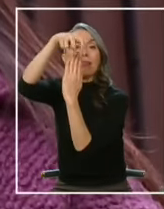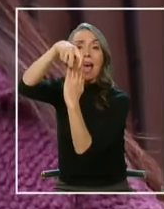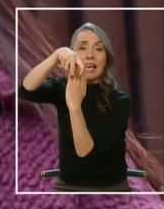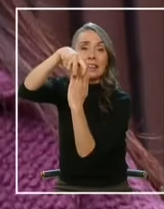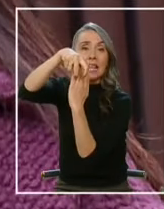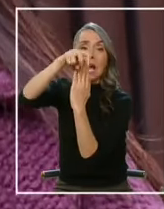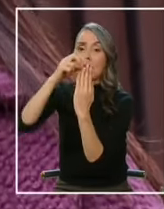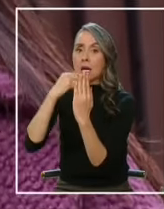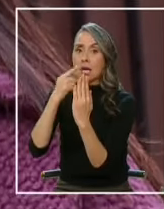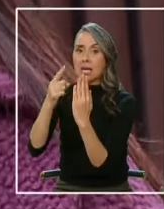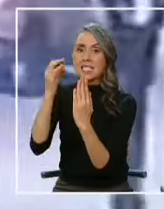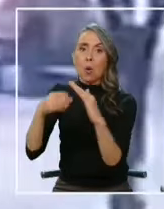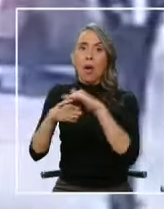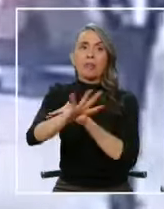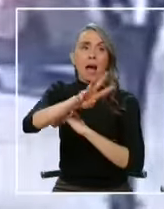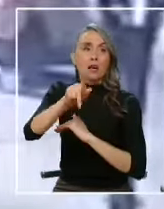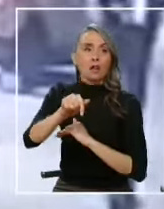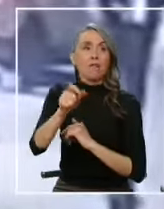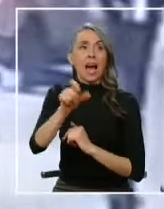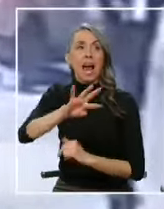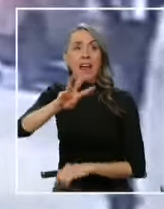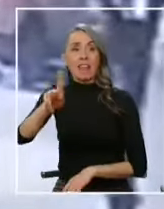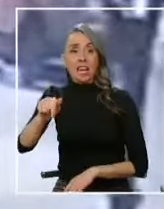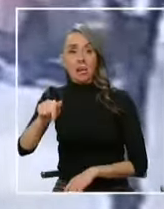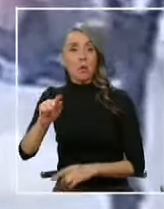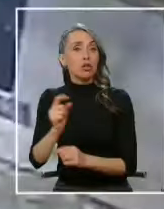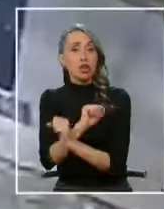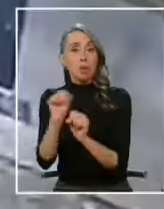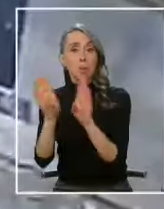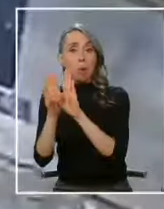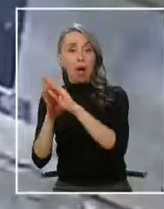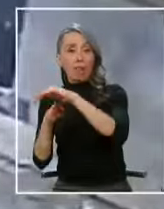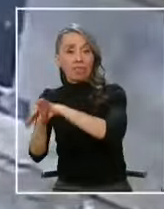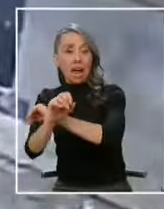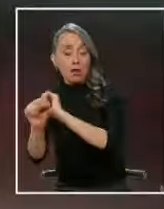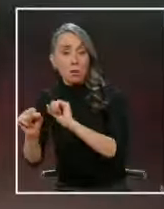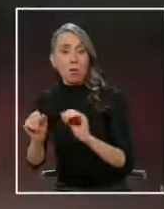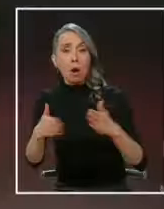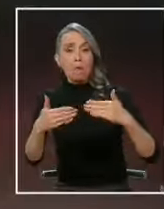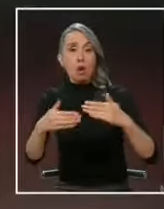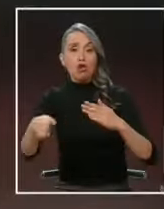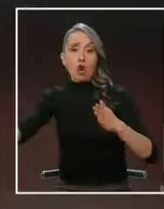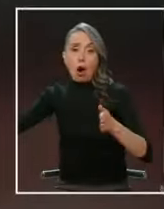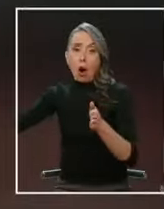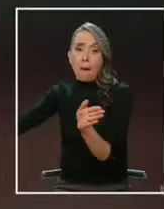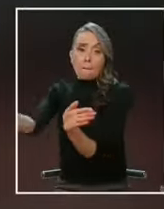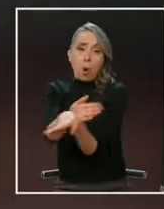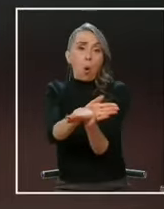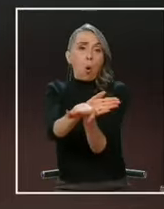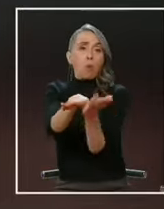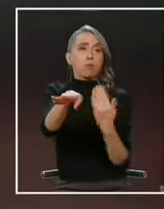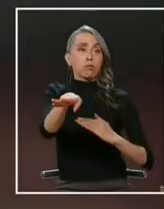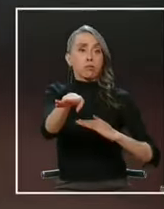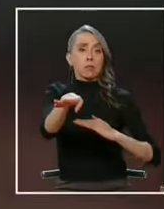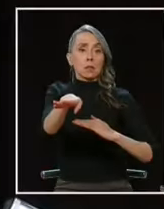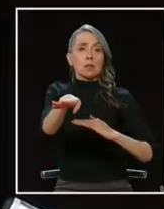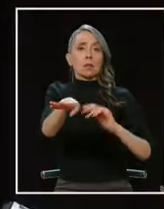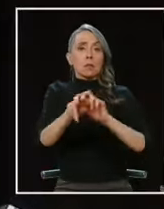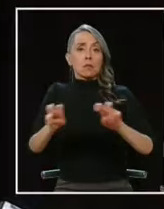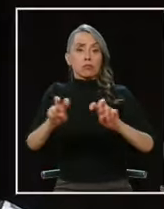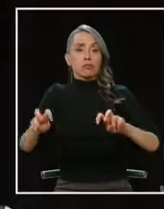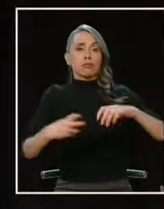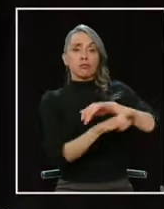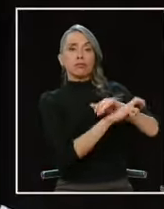y yo dije, ah, van a robar. Los delincuentes optan entonces por derribar el portón. Misión lista y la turba entra.